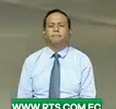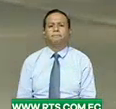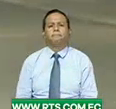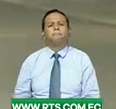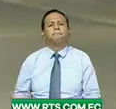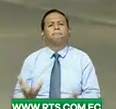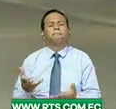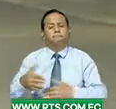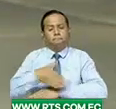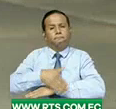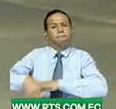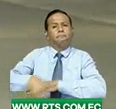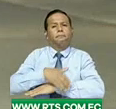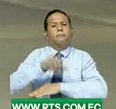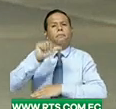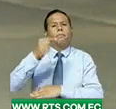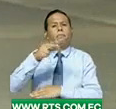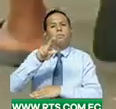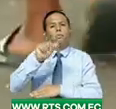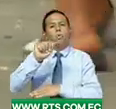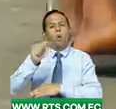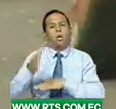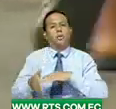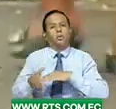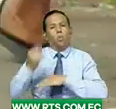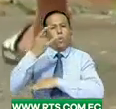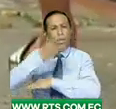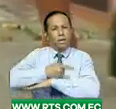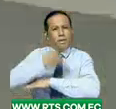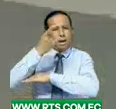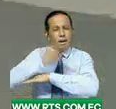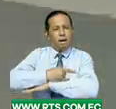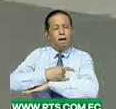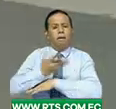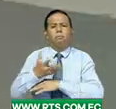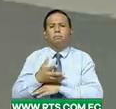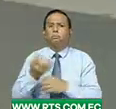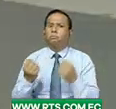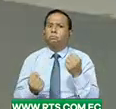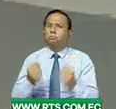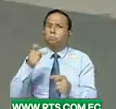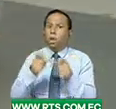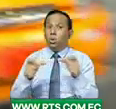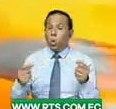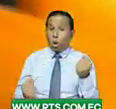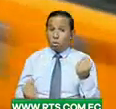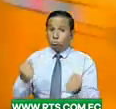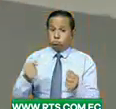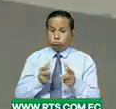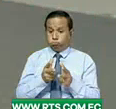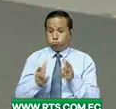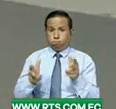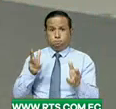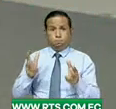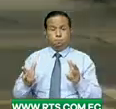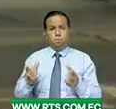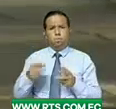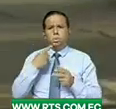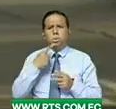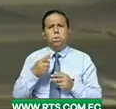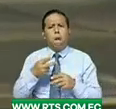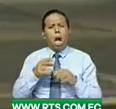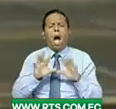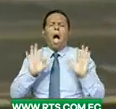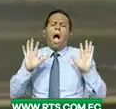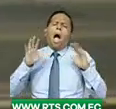En la avenida Las Aguas, en el sector de Urdesa donde ocurrió el suceso, los conductores manifiestan que no es un caso aislado, que